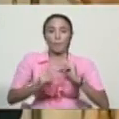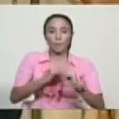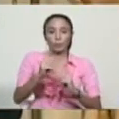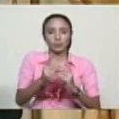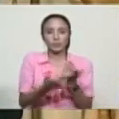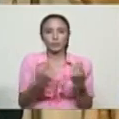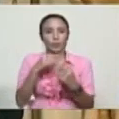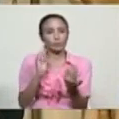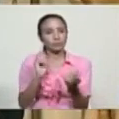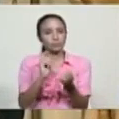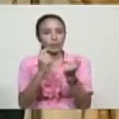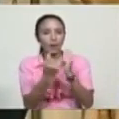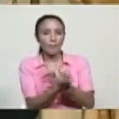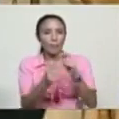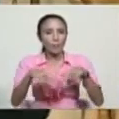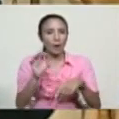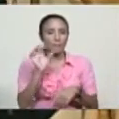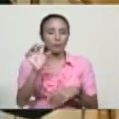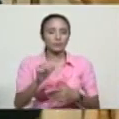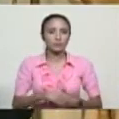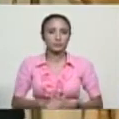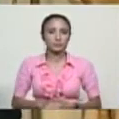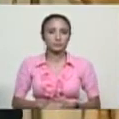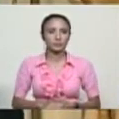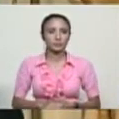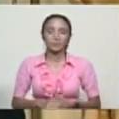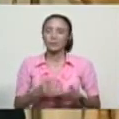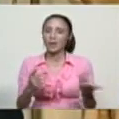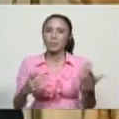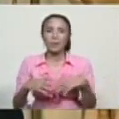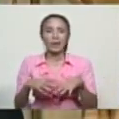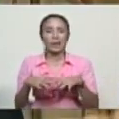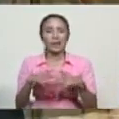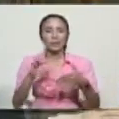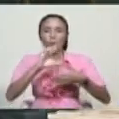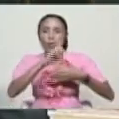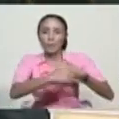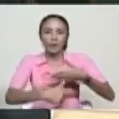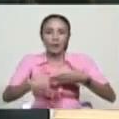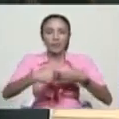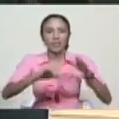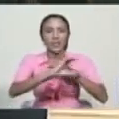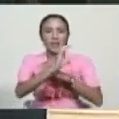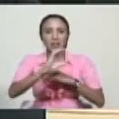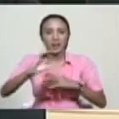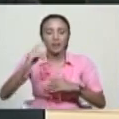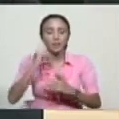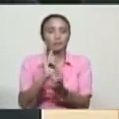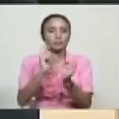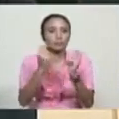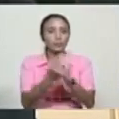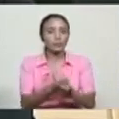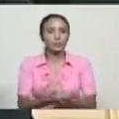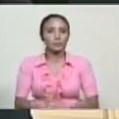país y en el proceso de descolonización de América Latina y el Caribe. Creo que esta